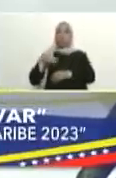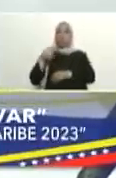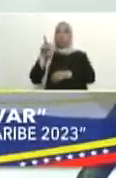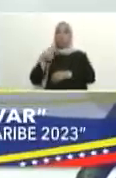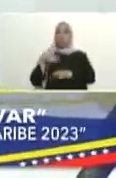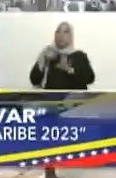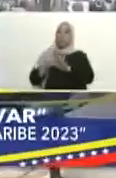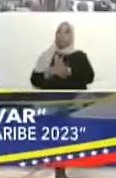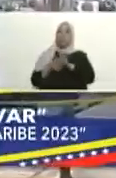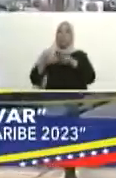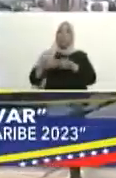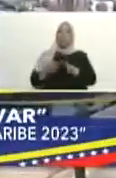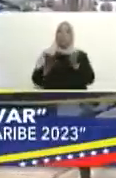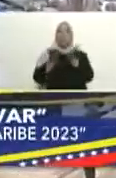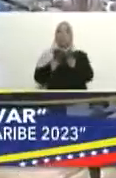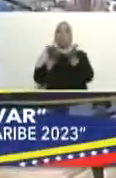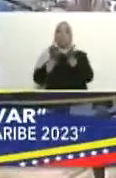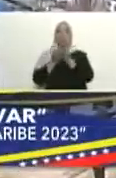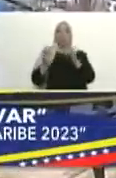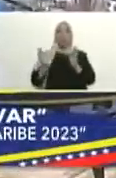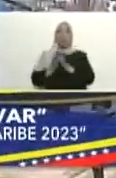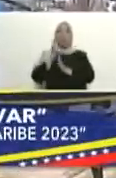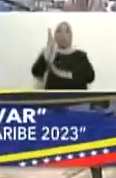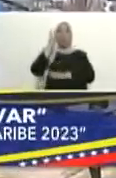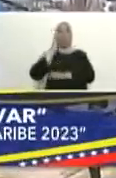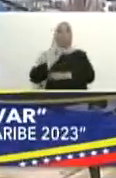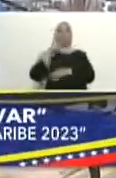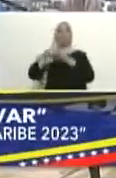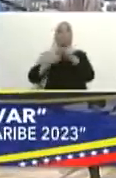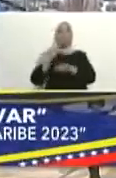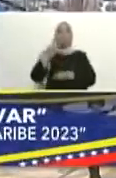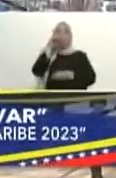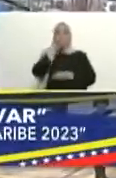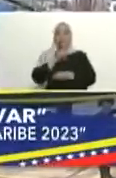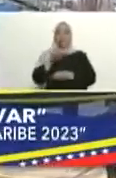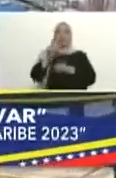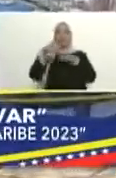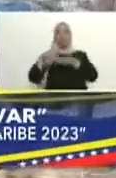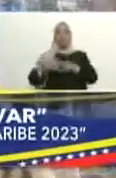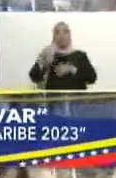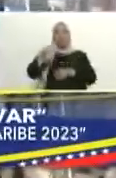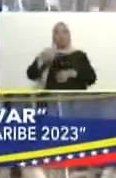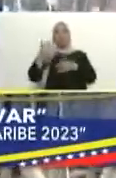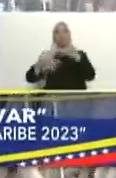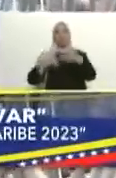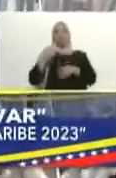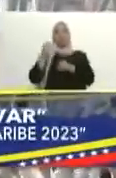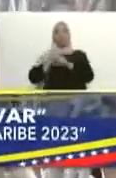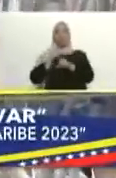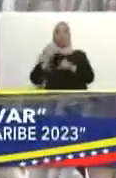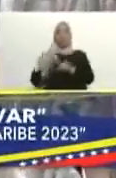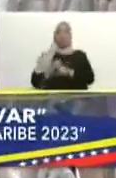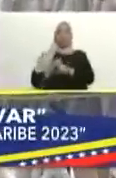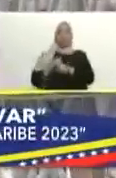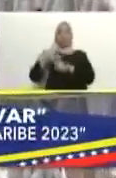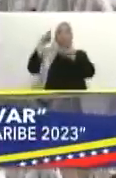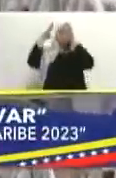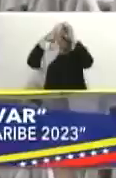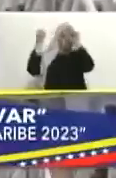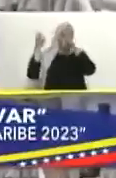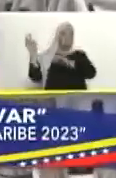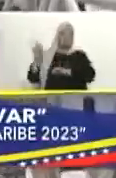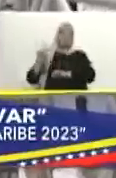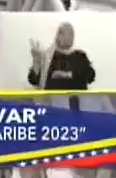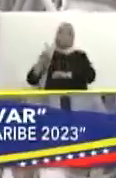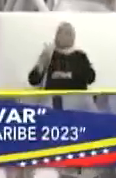sobre este buque escuela Simón Bolívar, para que cuantos en él emprendan hoy esta travesía como embajadores de